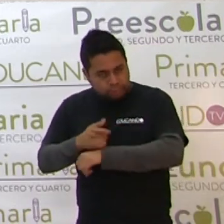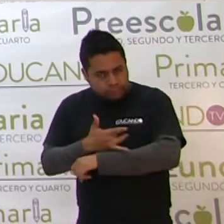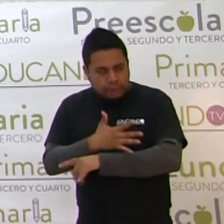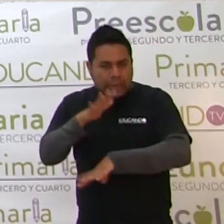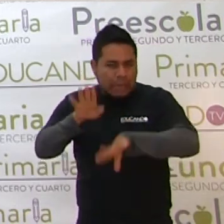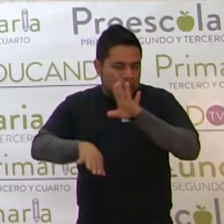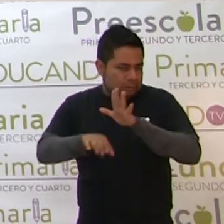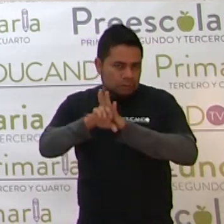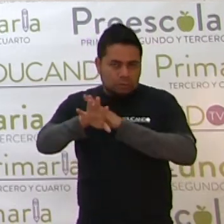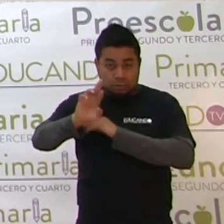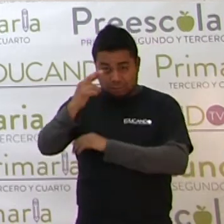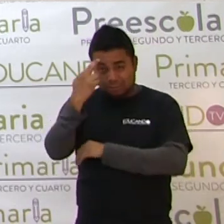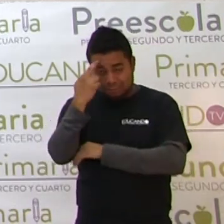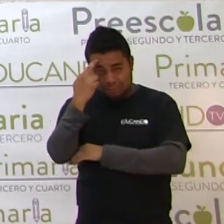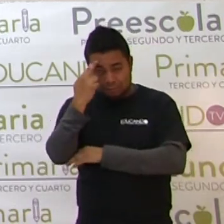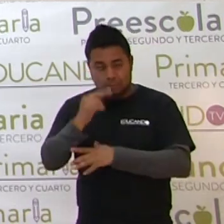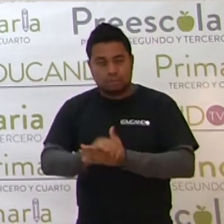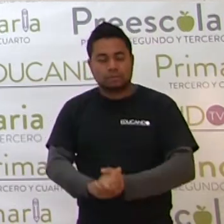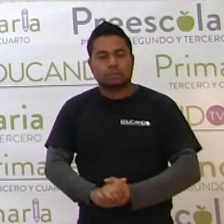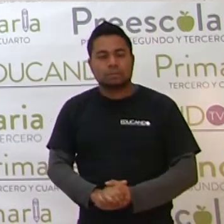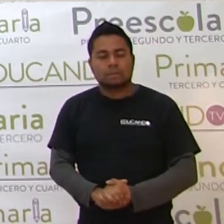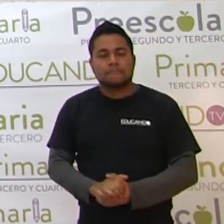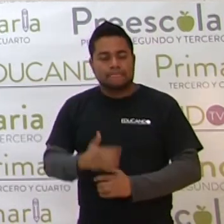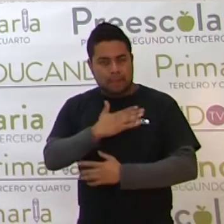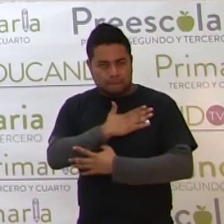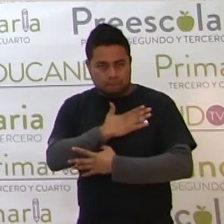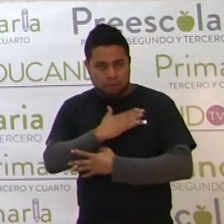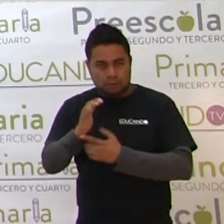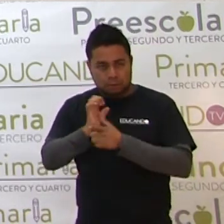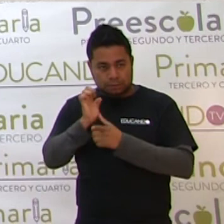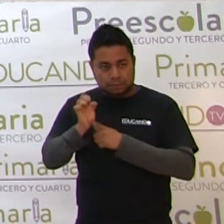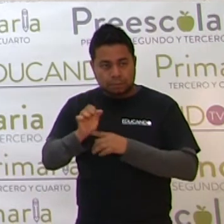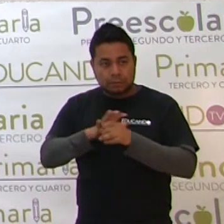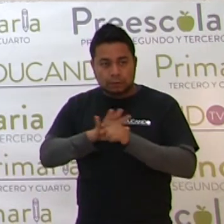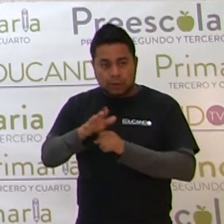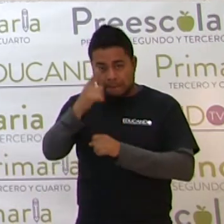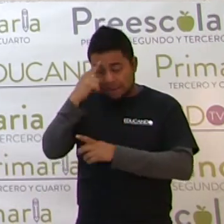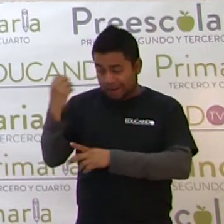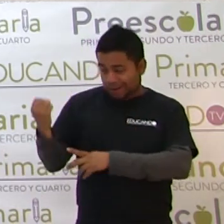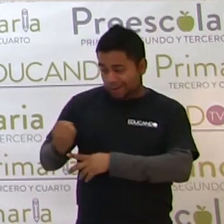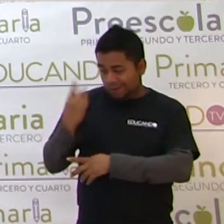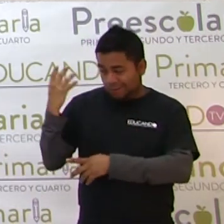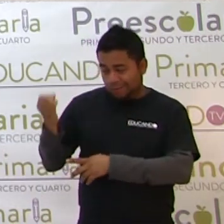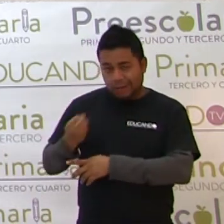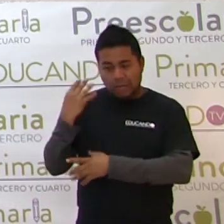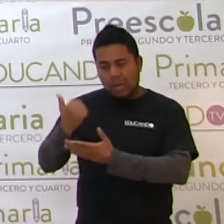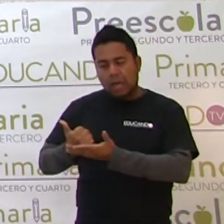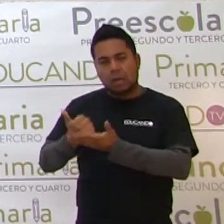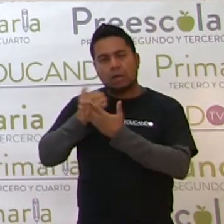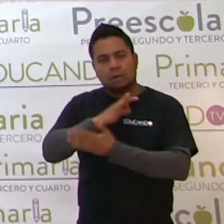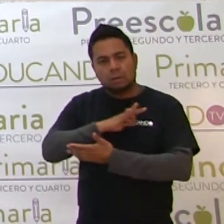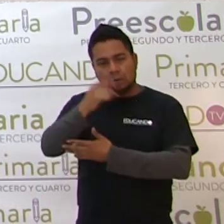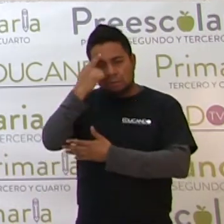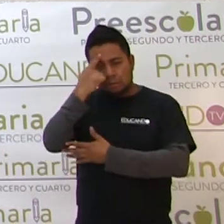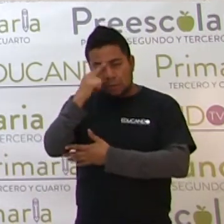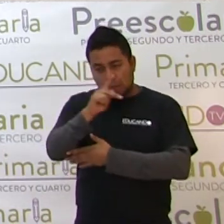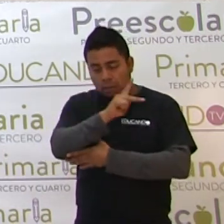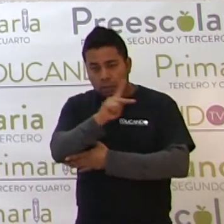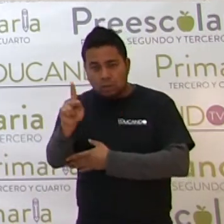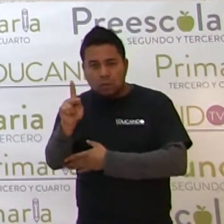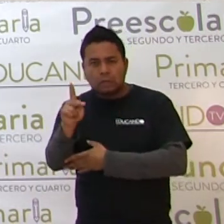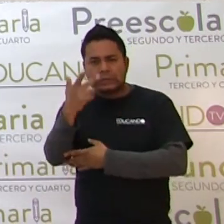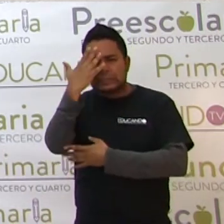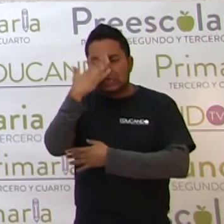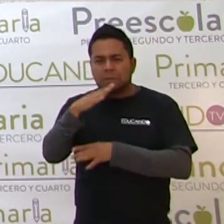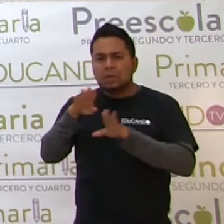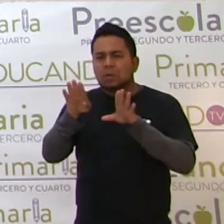veces. ¿Sí lo recuerdan? Bueno, entonces este tipo de conferencias les pueden servir para que ustedes puedan ver